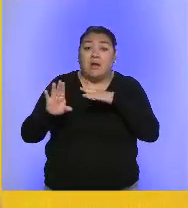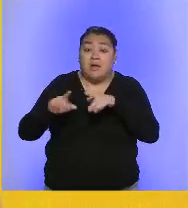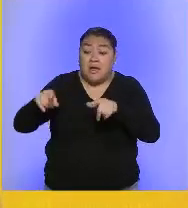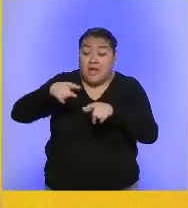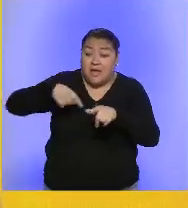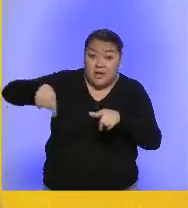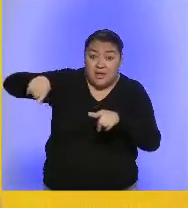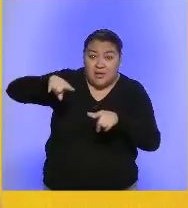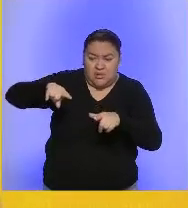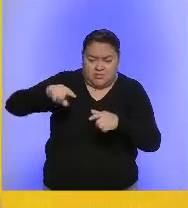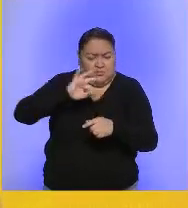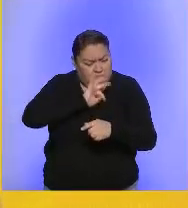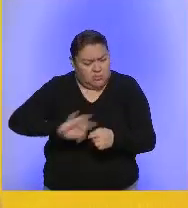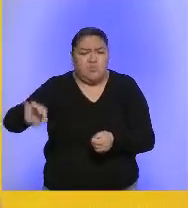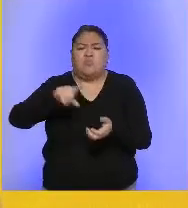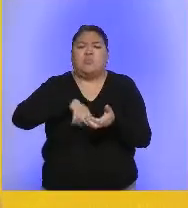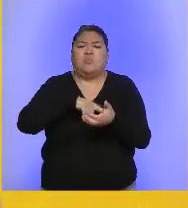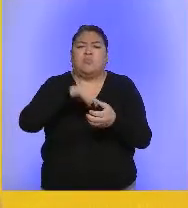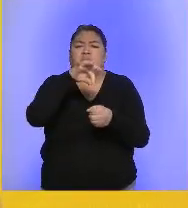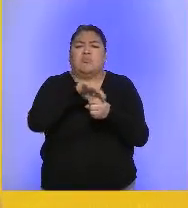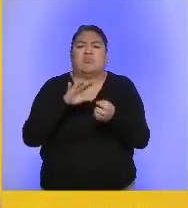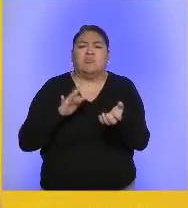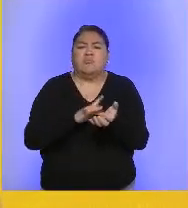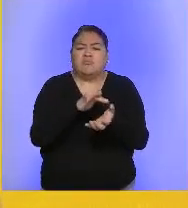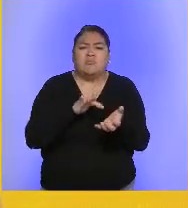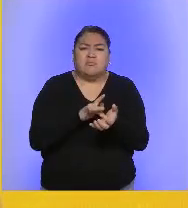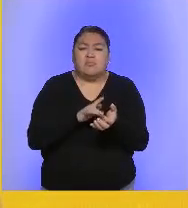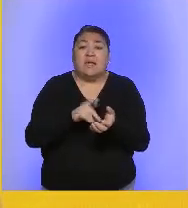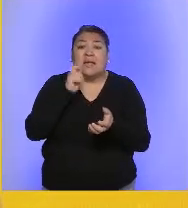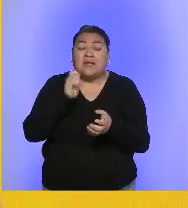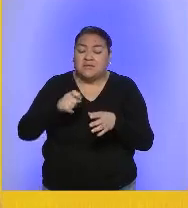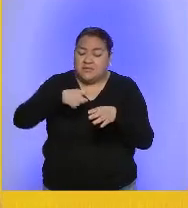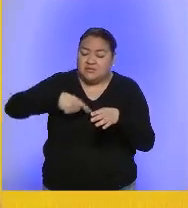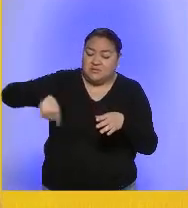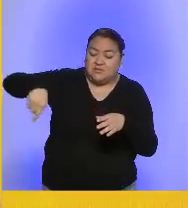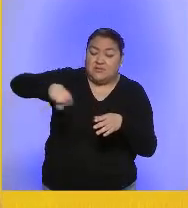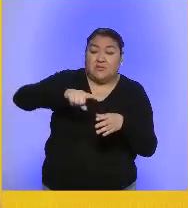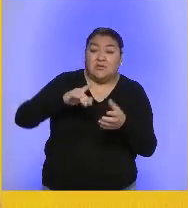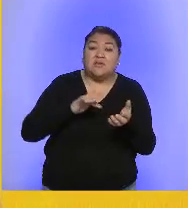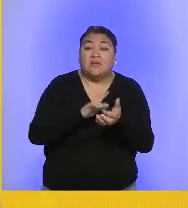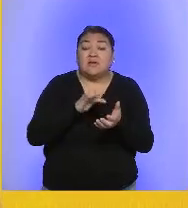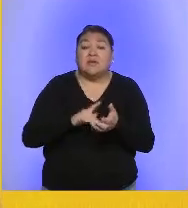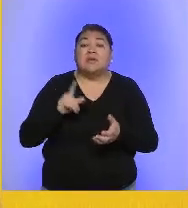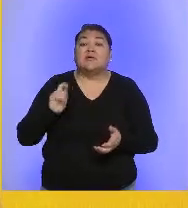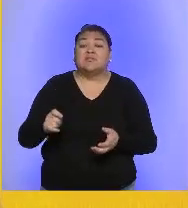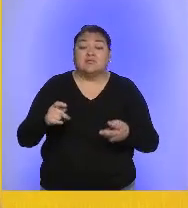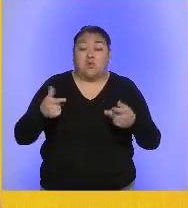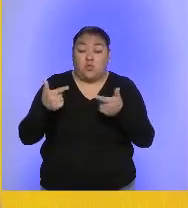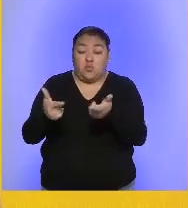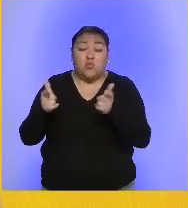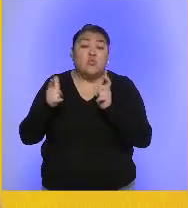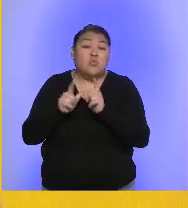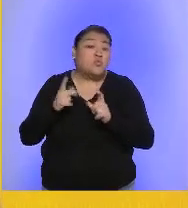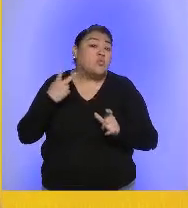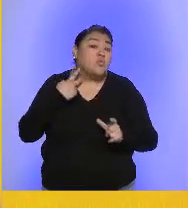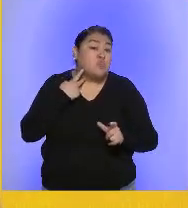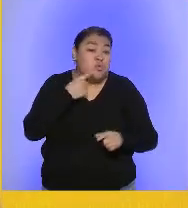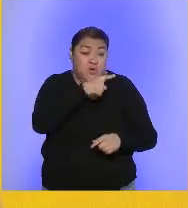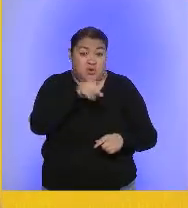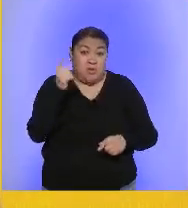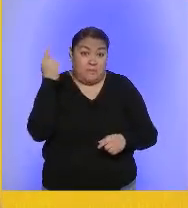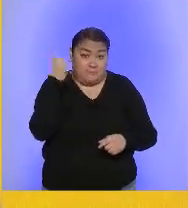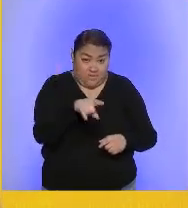migrantes. En ese sentido, se exigió a todos los partidos políticos que en sus listas de representación